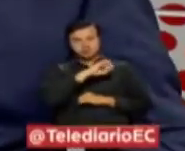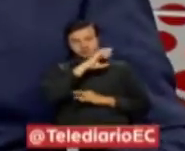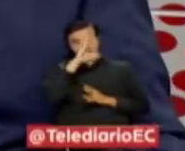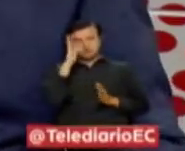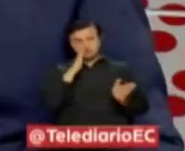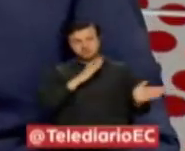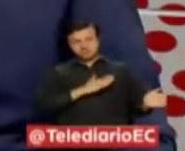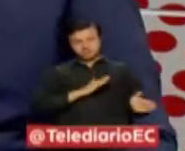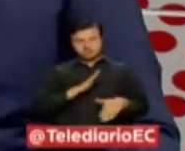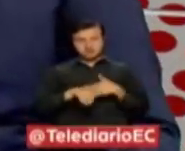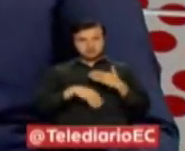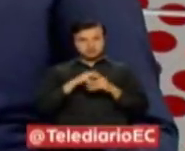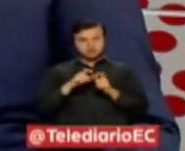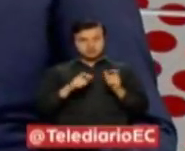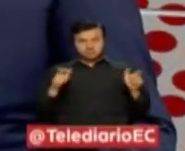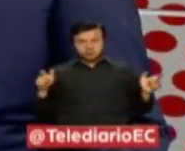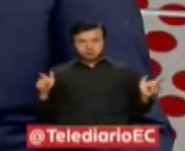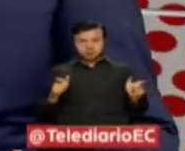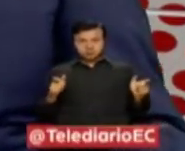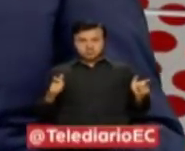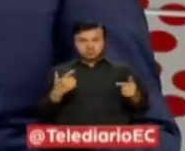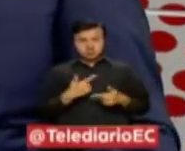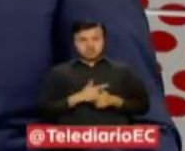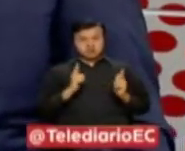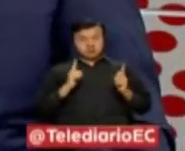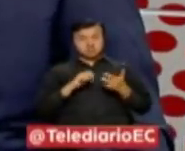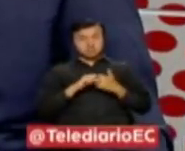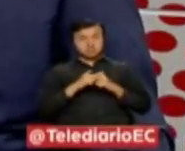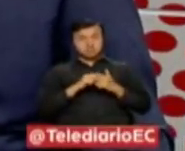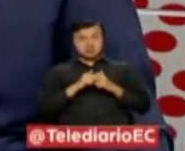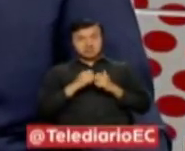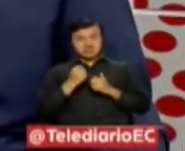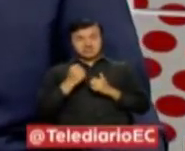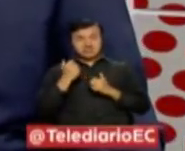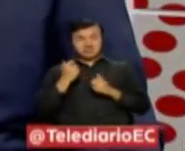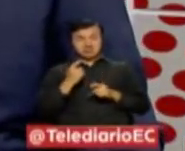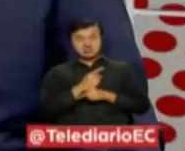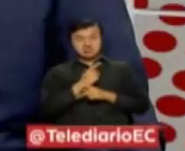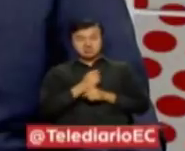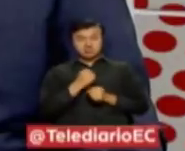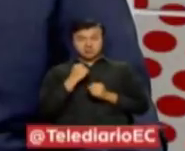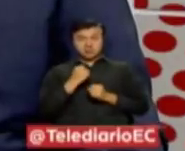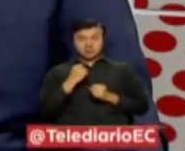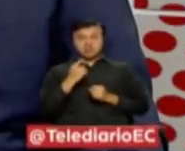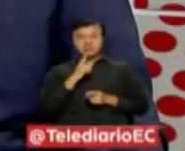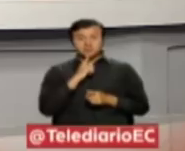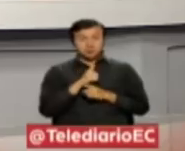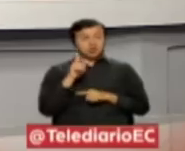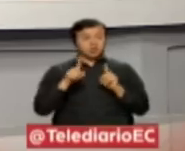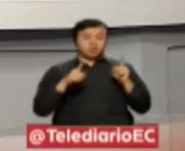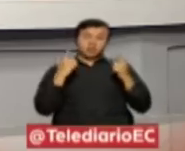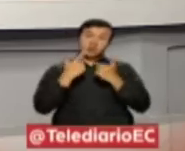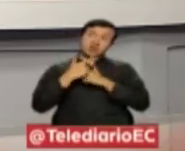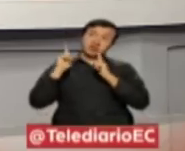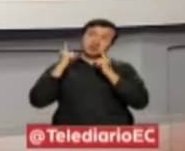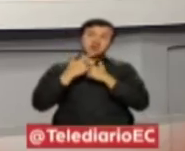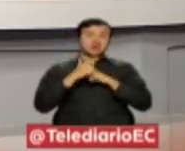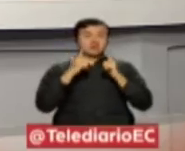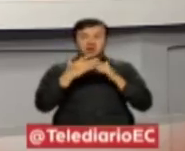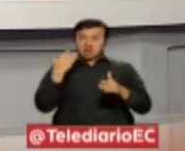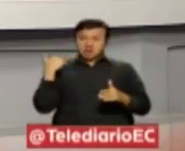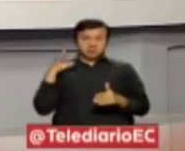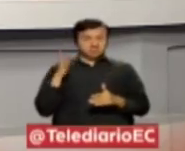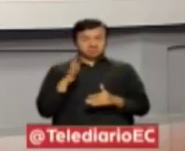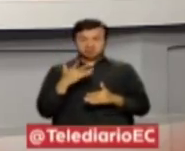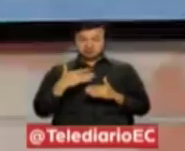los mecanismos de impunidad, pero la impunidad es un problema casi estructural en el país. Sí, ha habido impunidad, pero lo que no ha habido